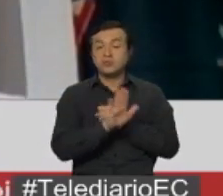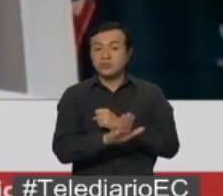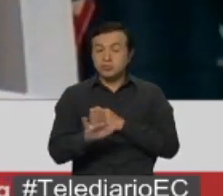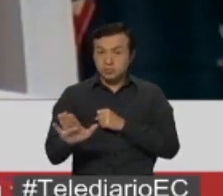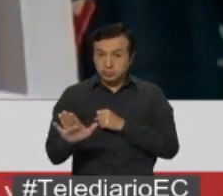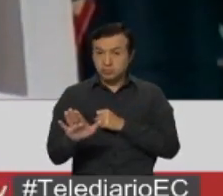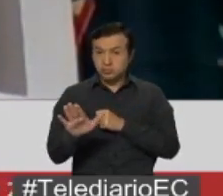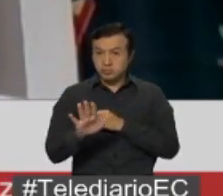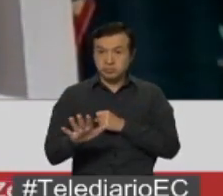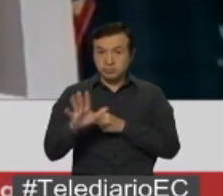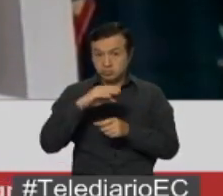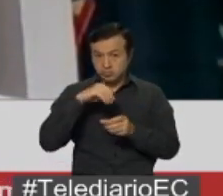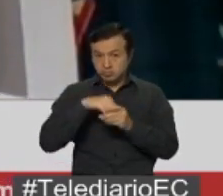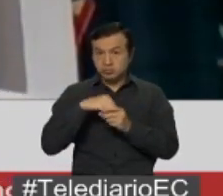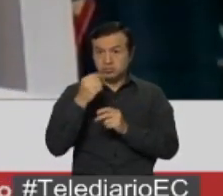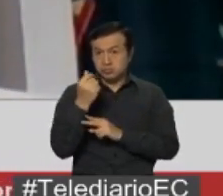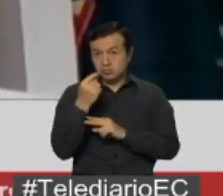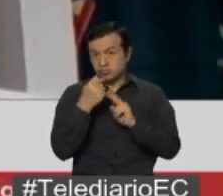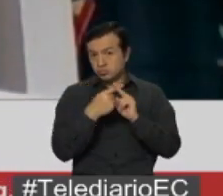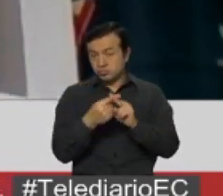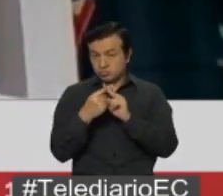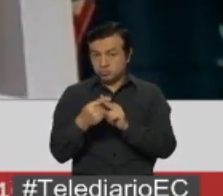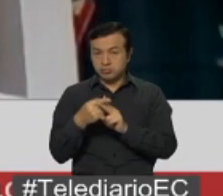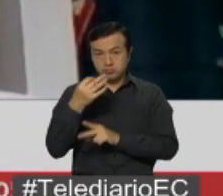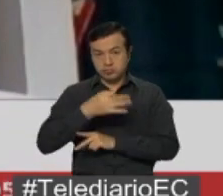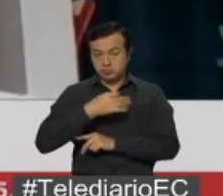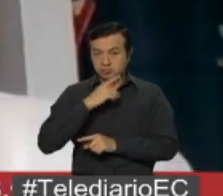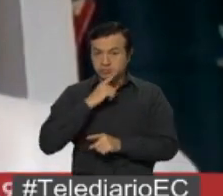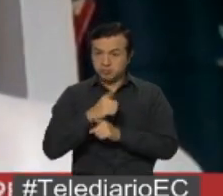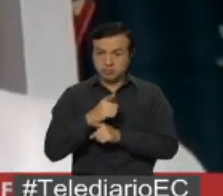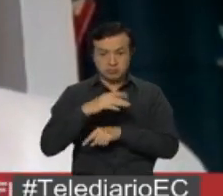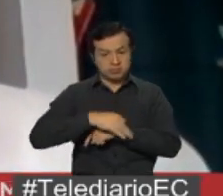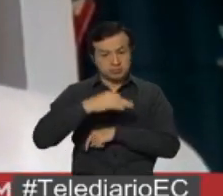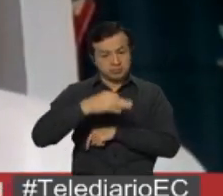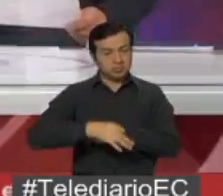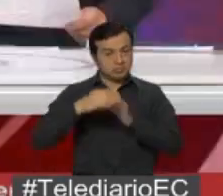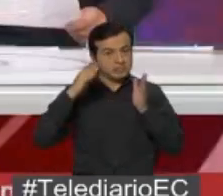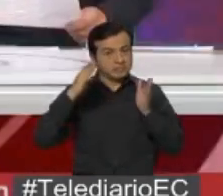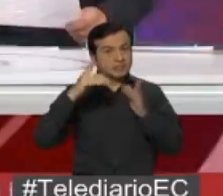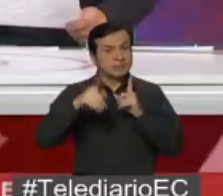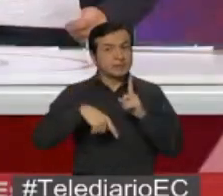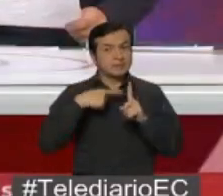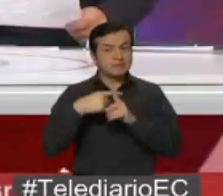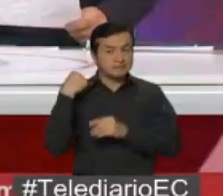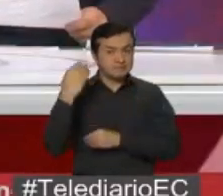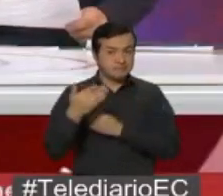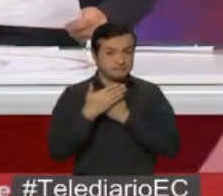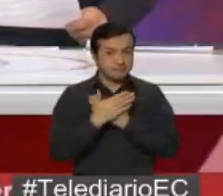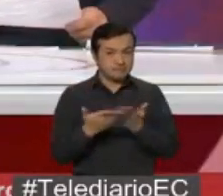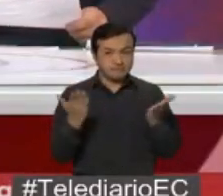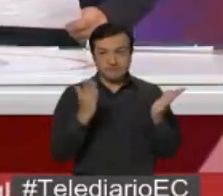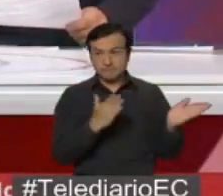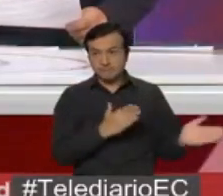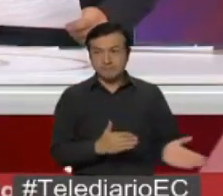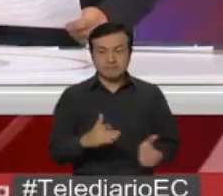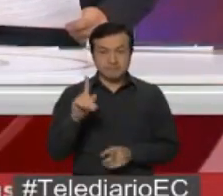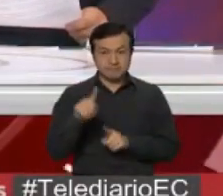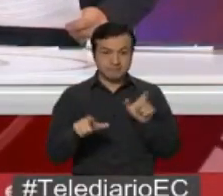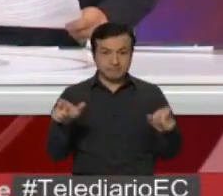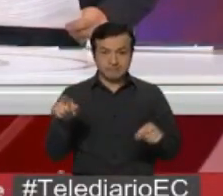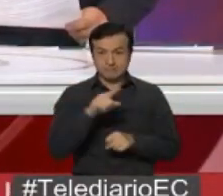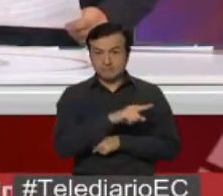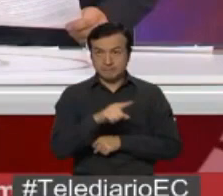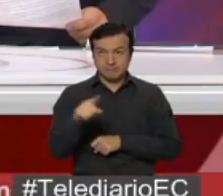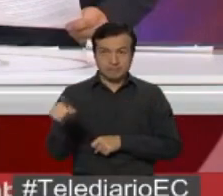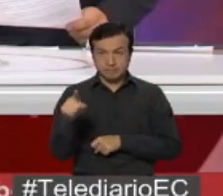financiero con líneas de crédito apropiadas oportunas y que den las herramientas necesarias a aquellos actores